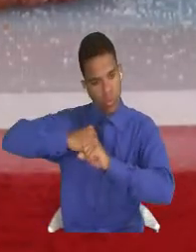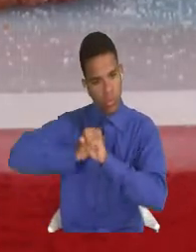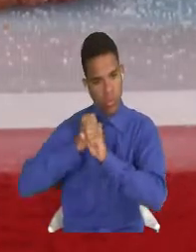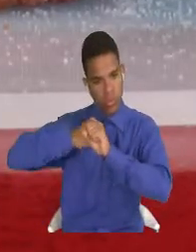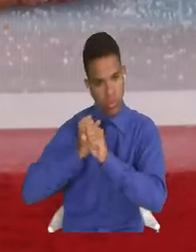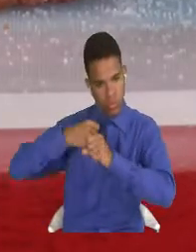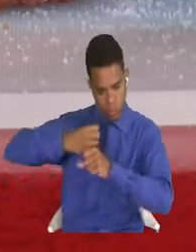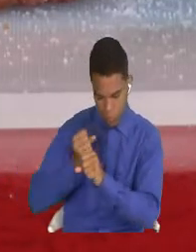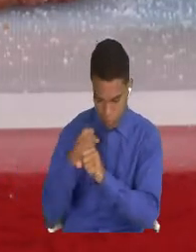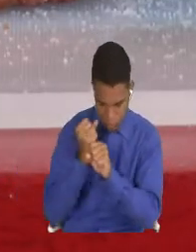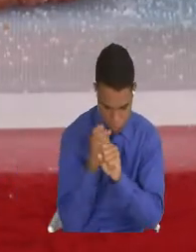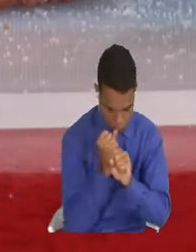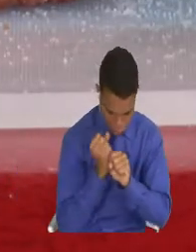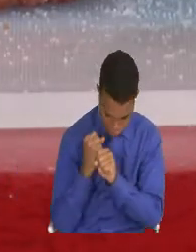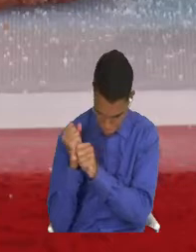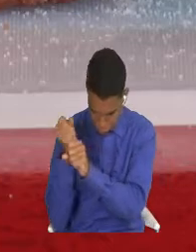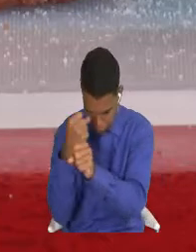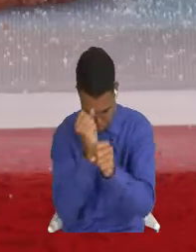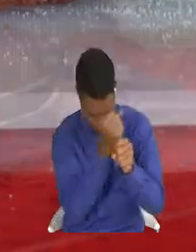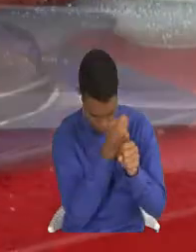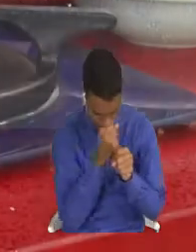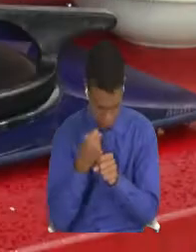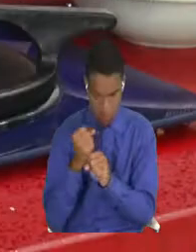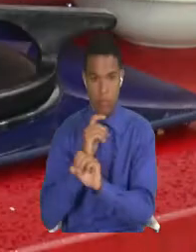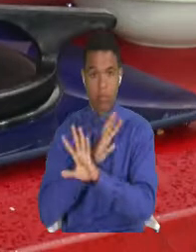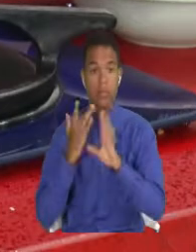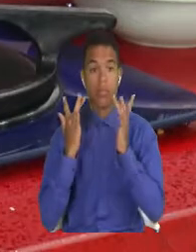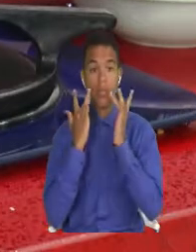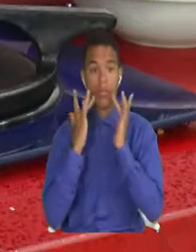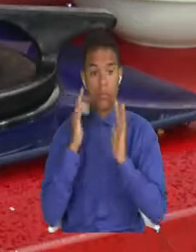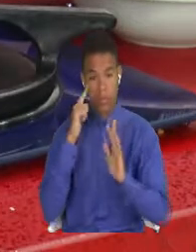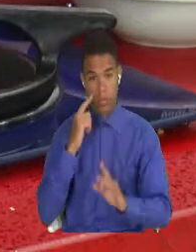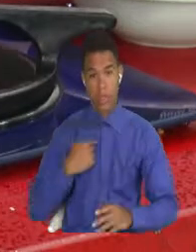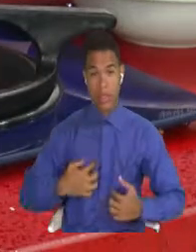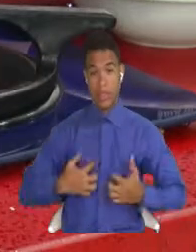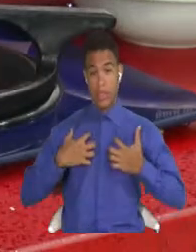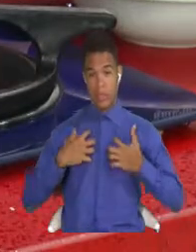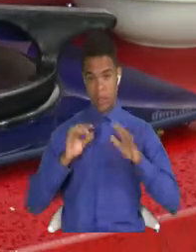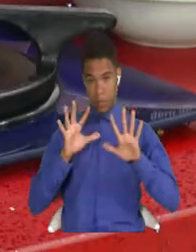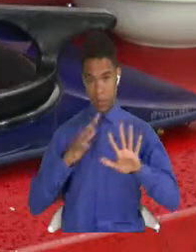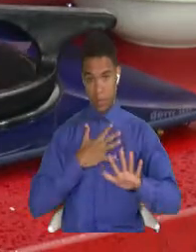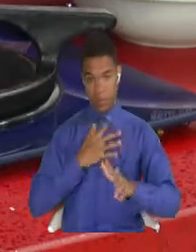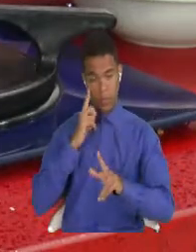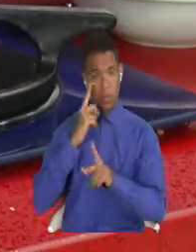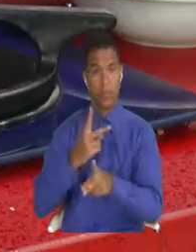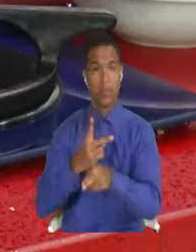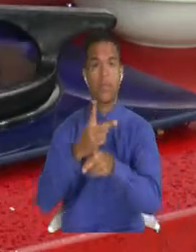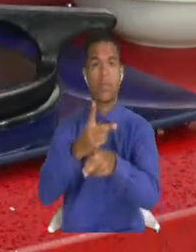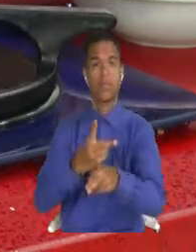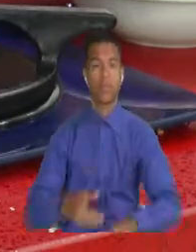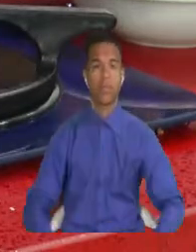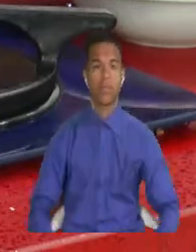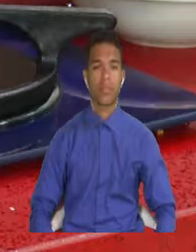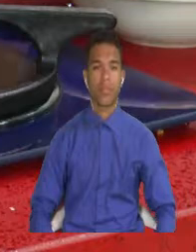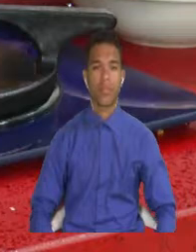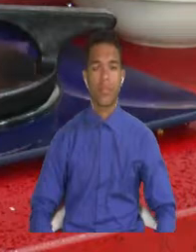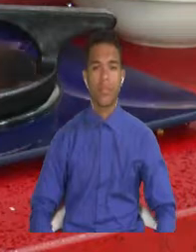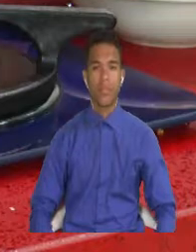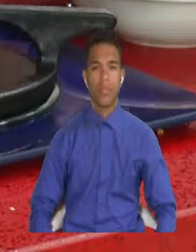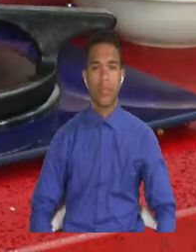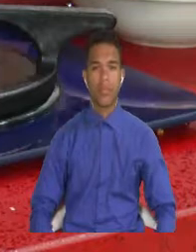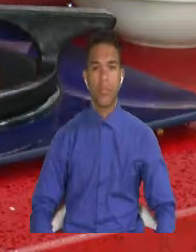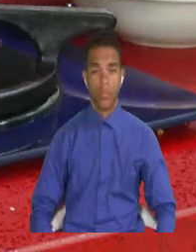girar. Ok, perfecto. Con mucho cuidadito. Uy, me da miedo. Con mucho cuidadito. Si quieres